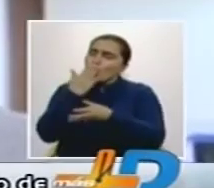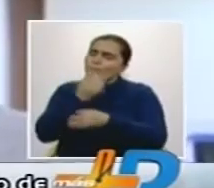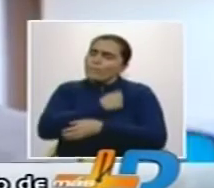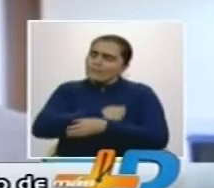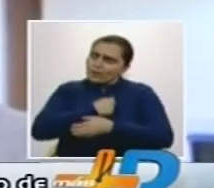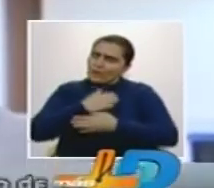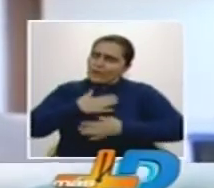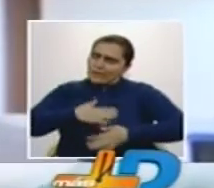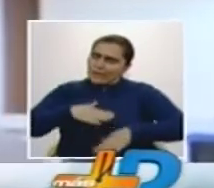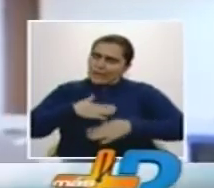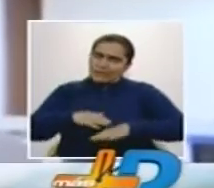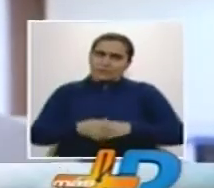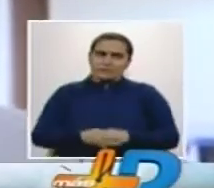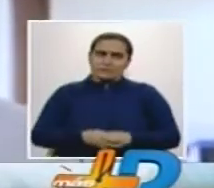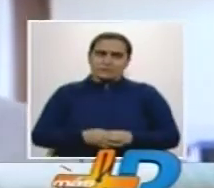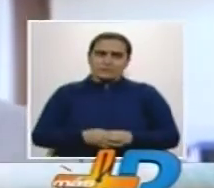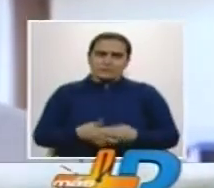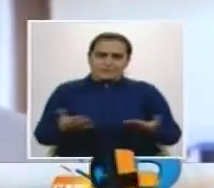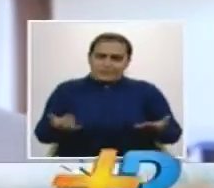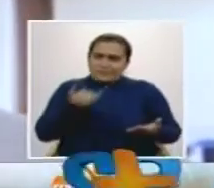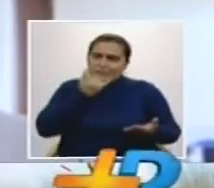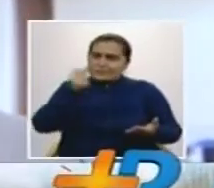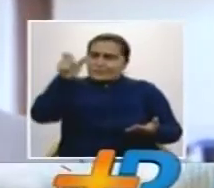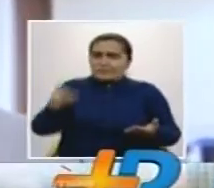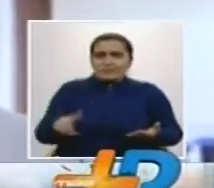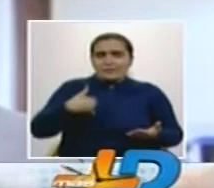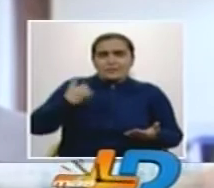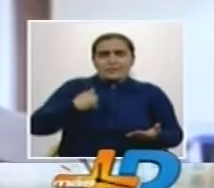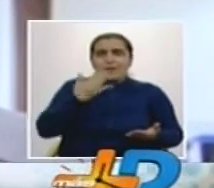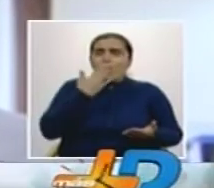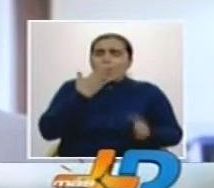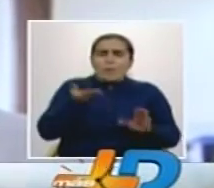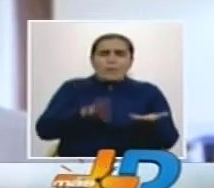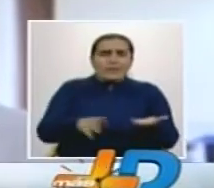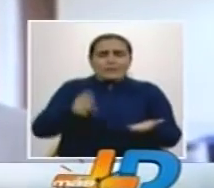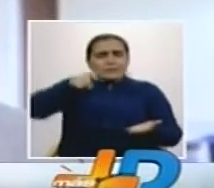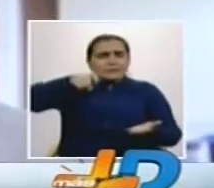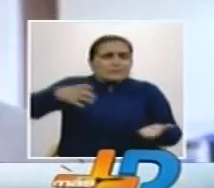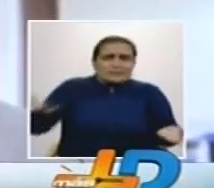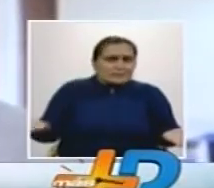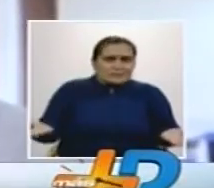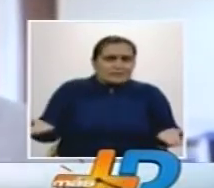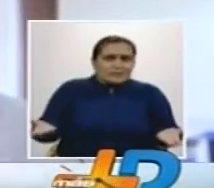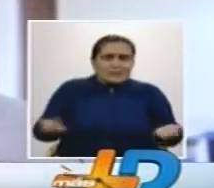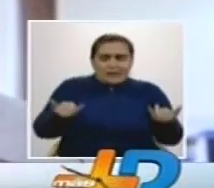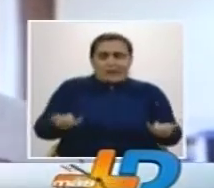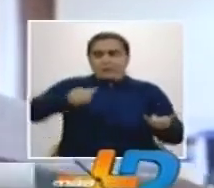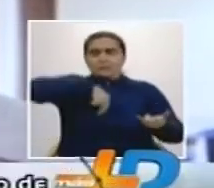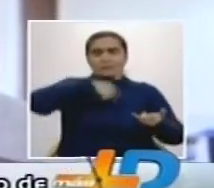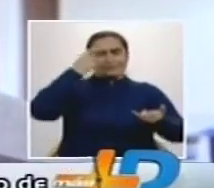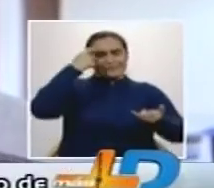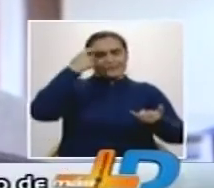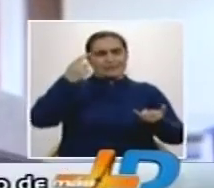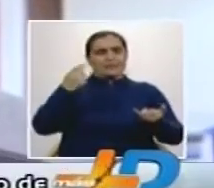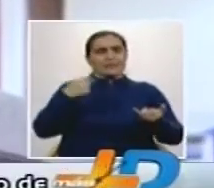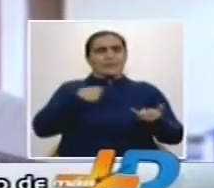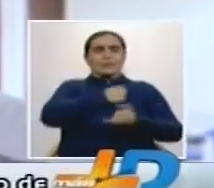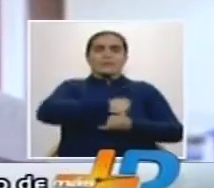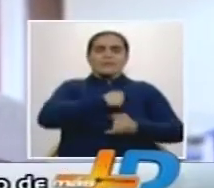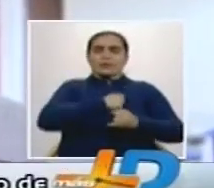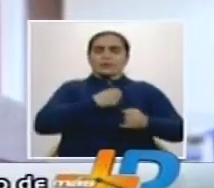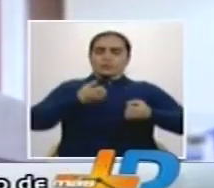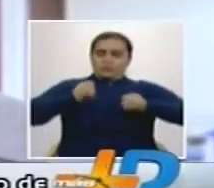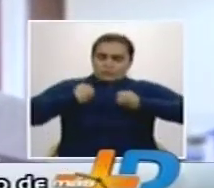vida humana que no tenía por qué haberse perdido en este conflicto, eso nos debe convocar a todos a